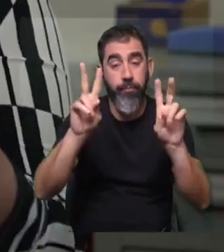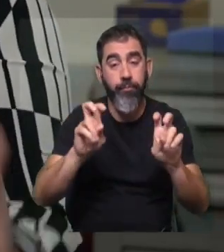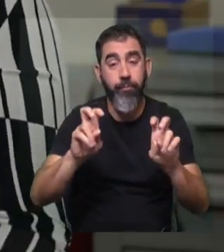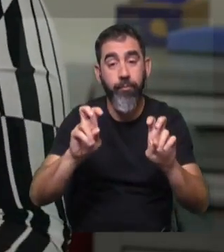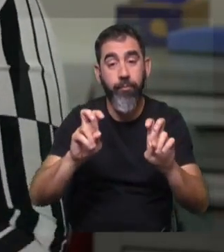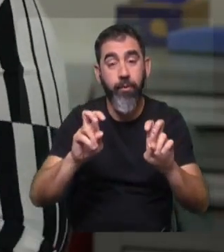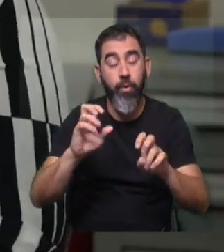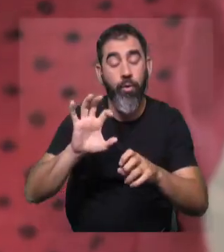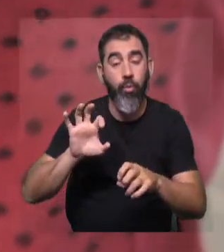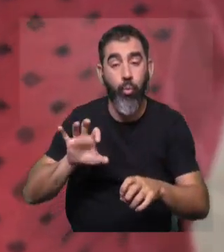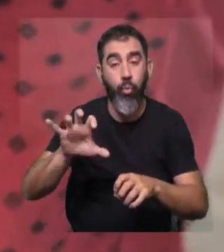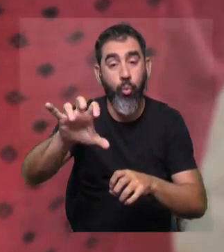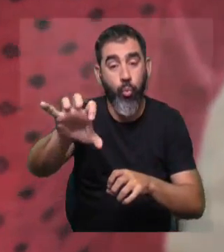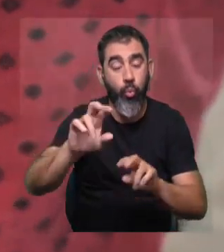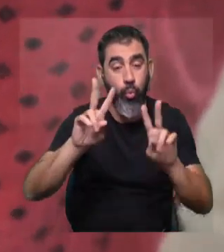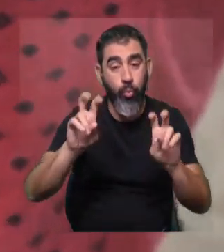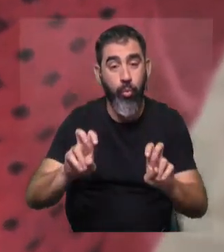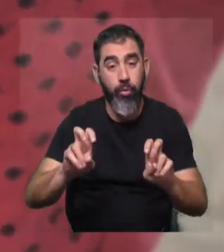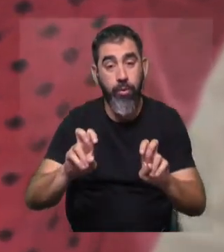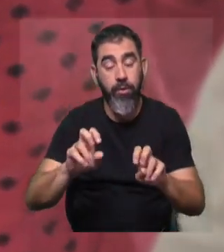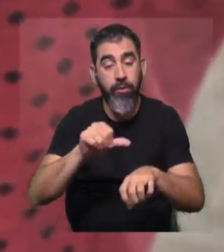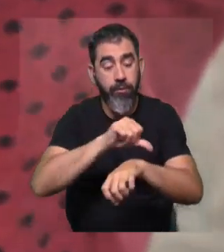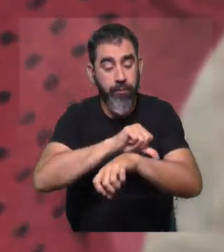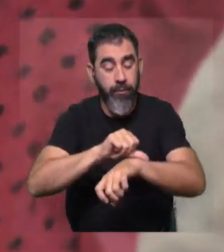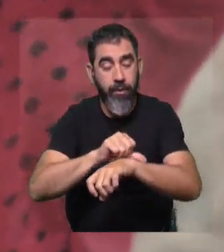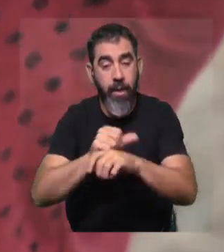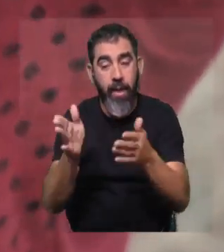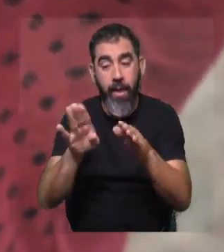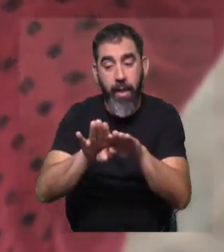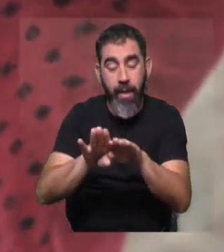generación de tumores, temas que tienen que ver con la cicatrización de las